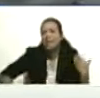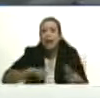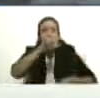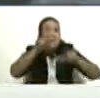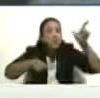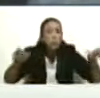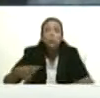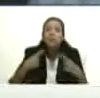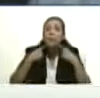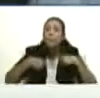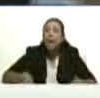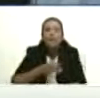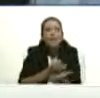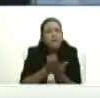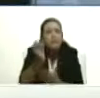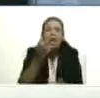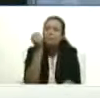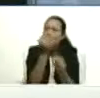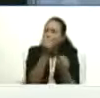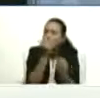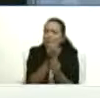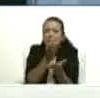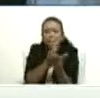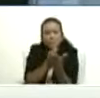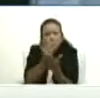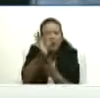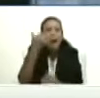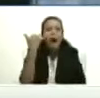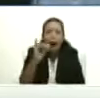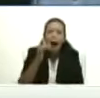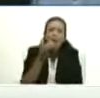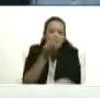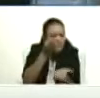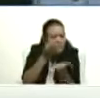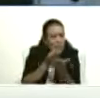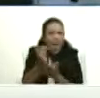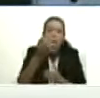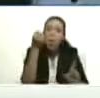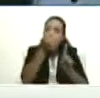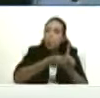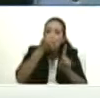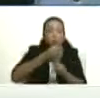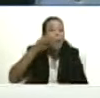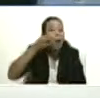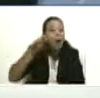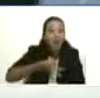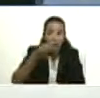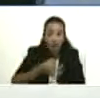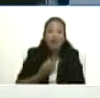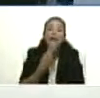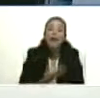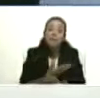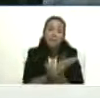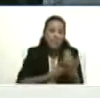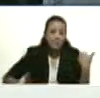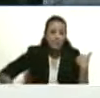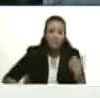que no pierdan la fe, sigamos trabajando y luchando porque esto es real. Gracias, presidente.